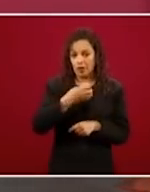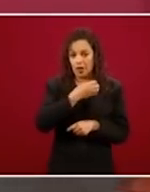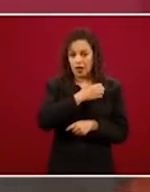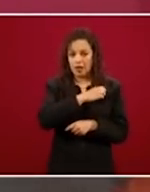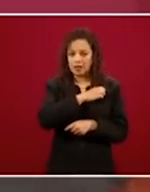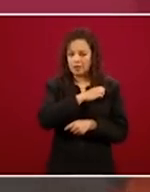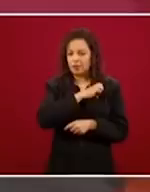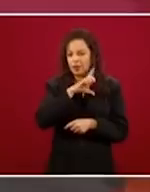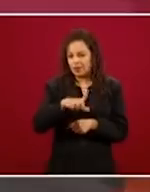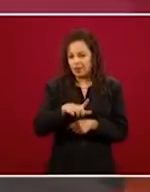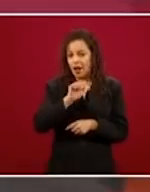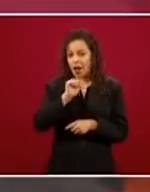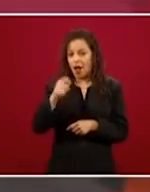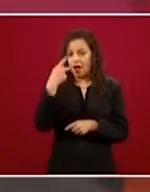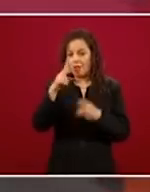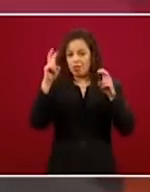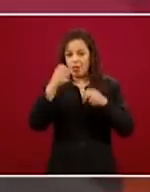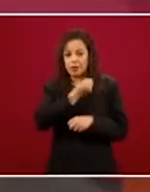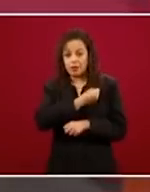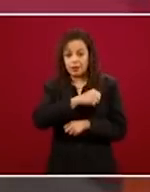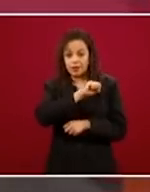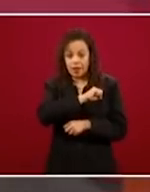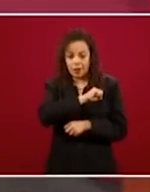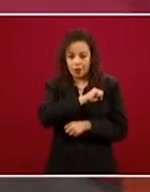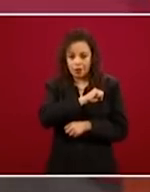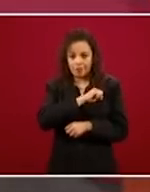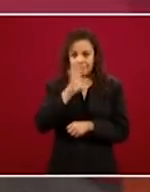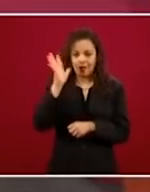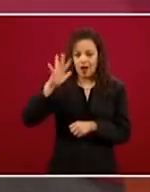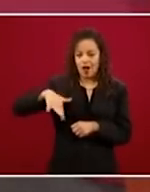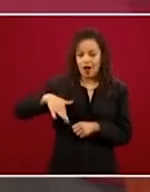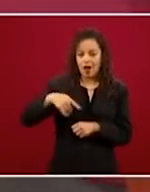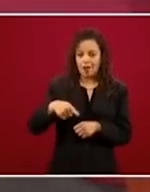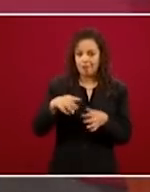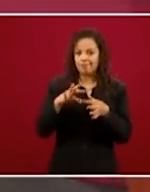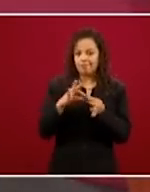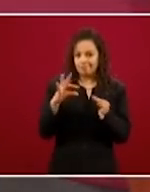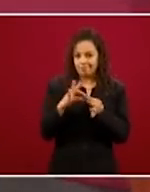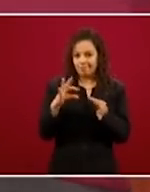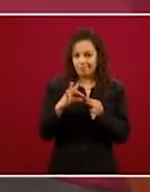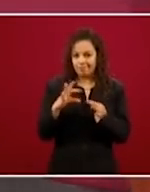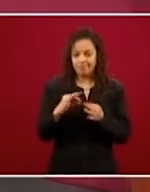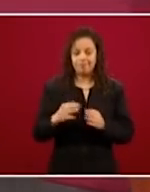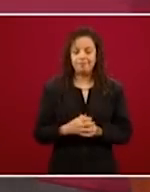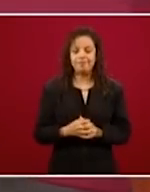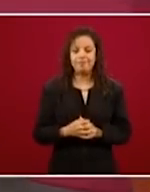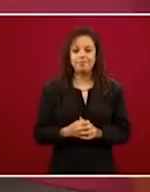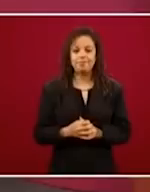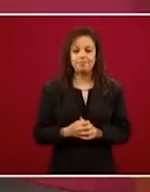como ha quedado aquí de manifiesto tenemos